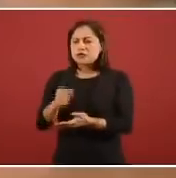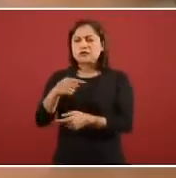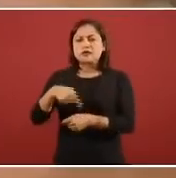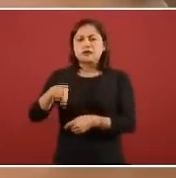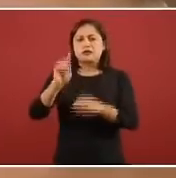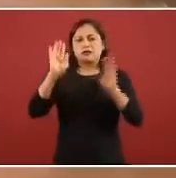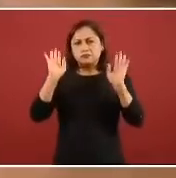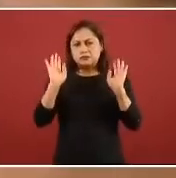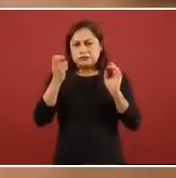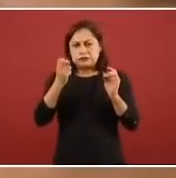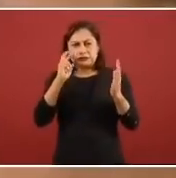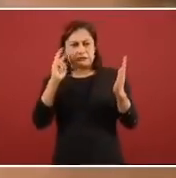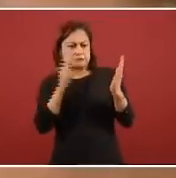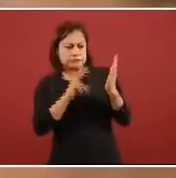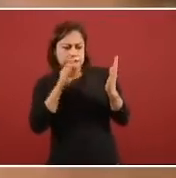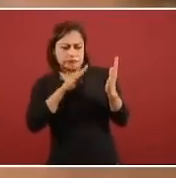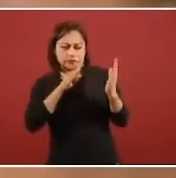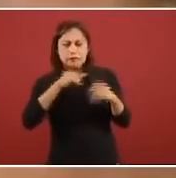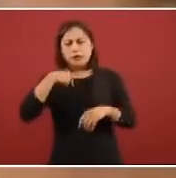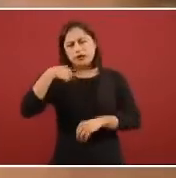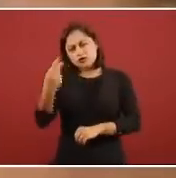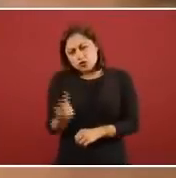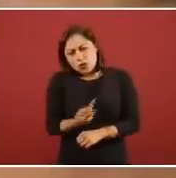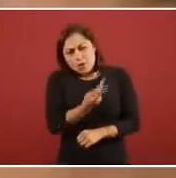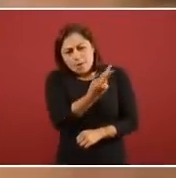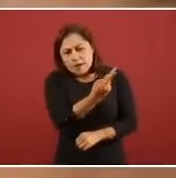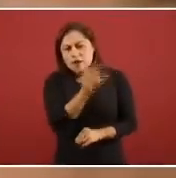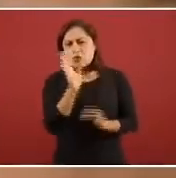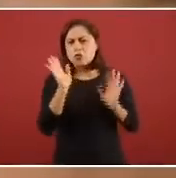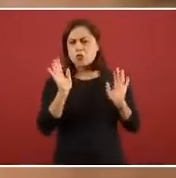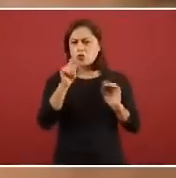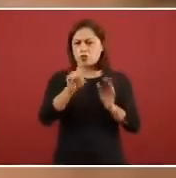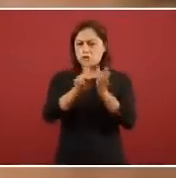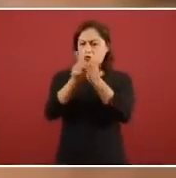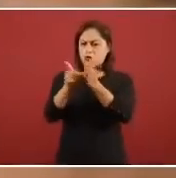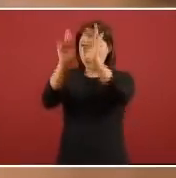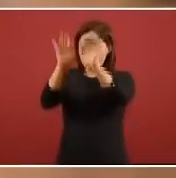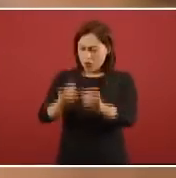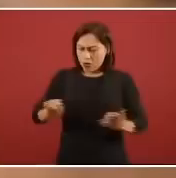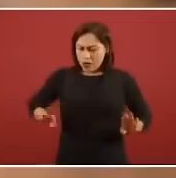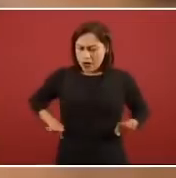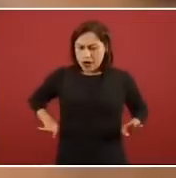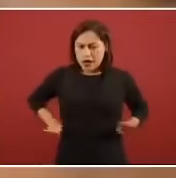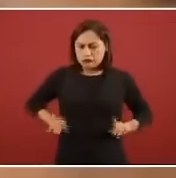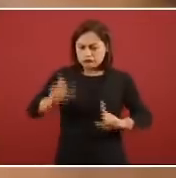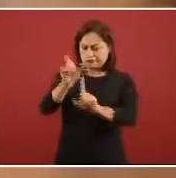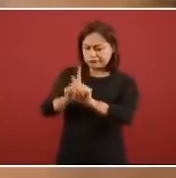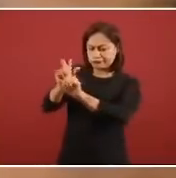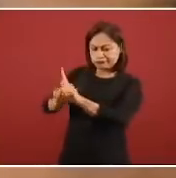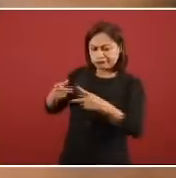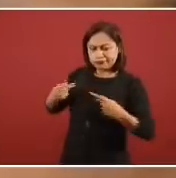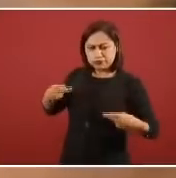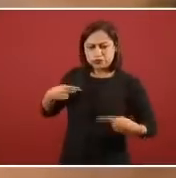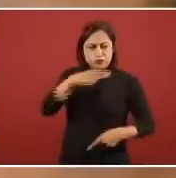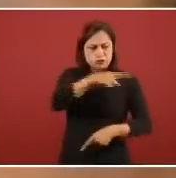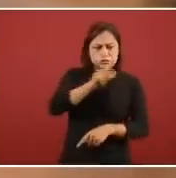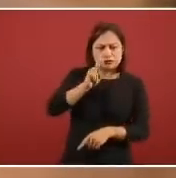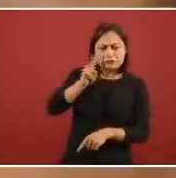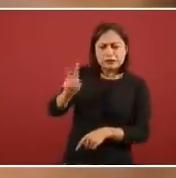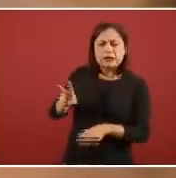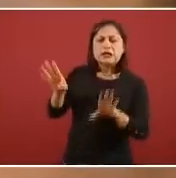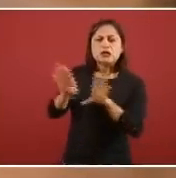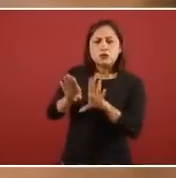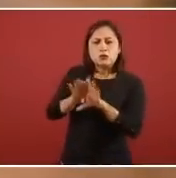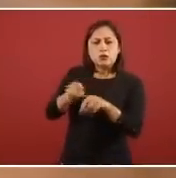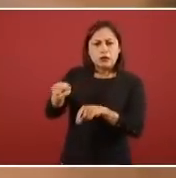si usted ve a la prensa como un adversario, como un enemigo, si hay libertades para poder hacer nuestro trabajo,